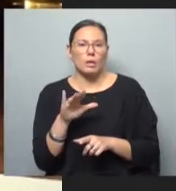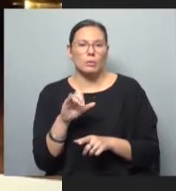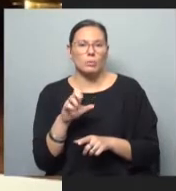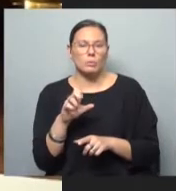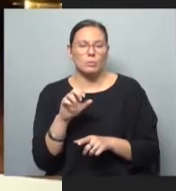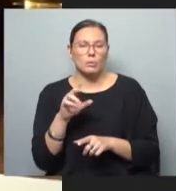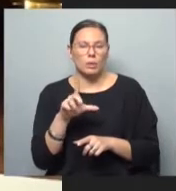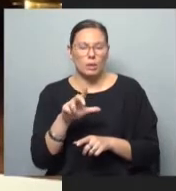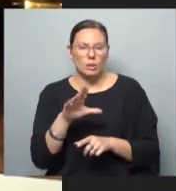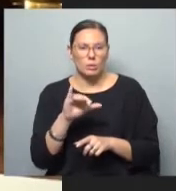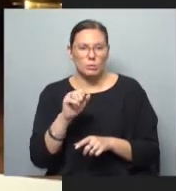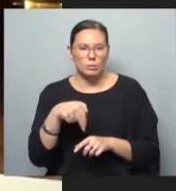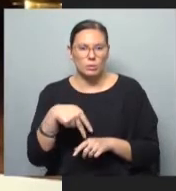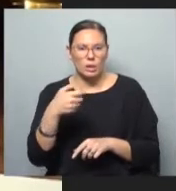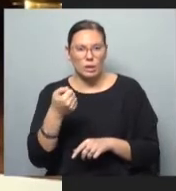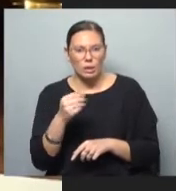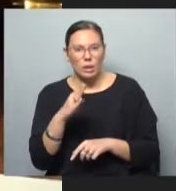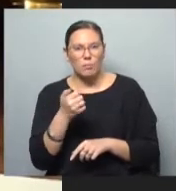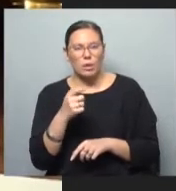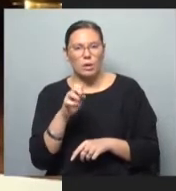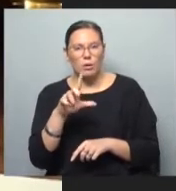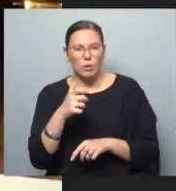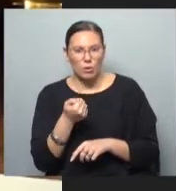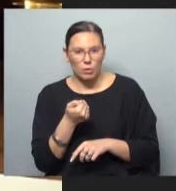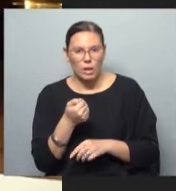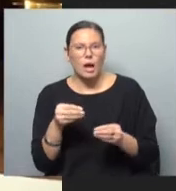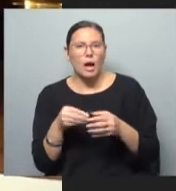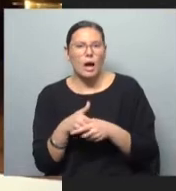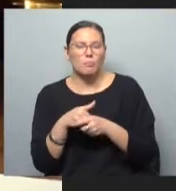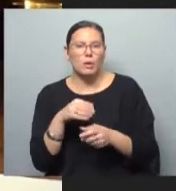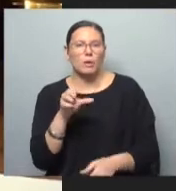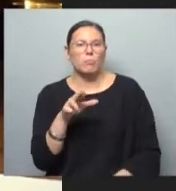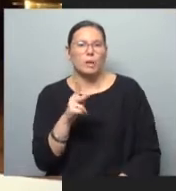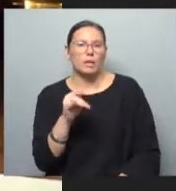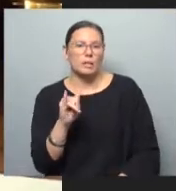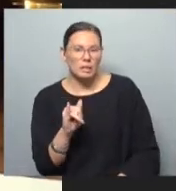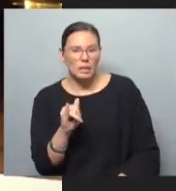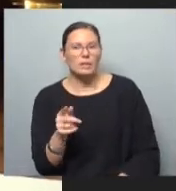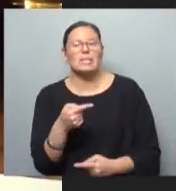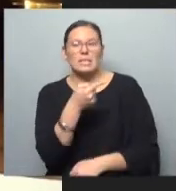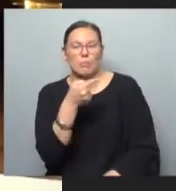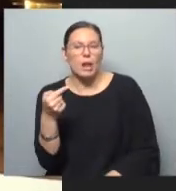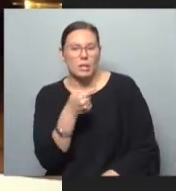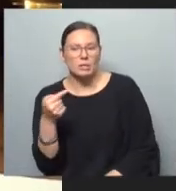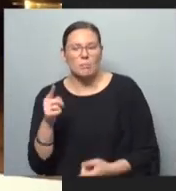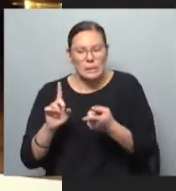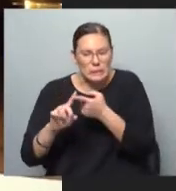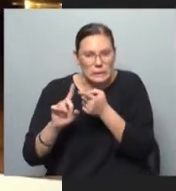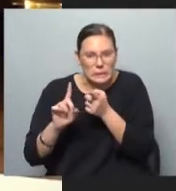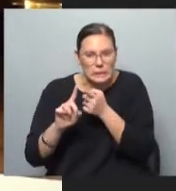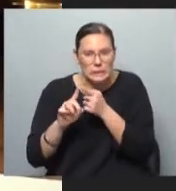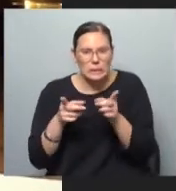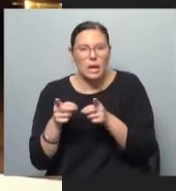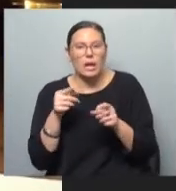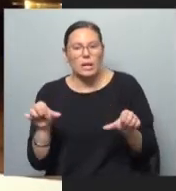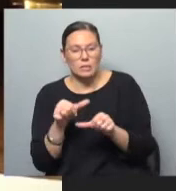ahí... a nuestra Paola Percal, más conocida por los amigos como Perky, bueno, con quienes toda la semana venimos coordinando estas